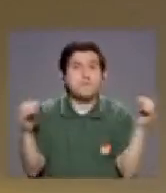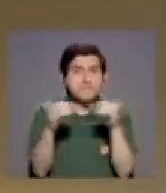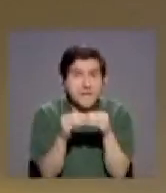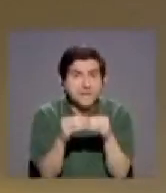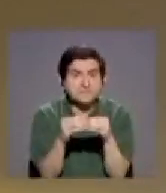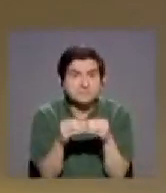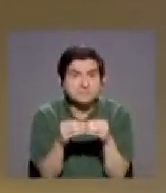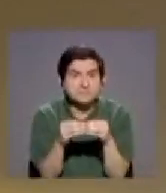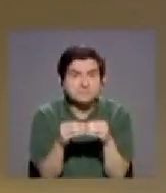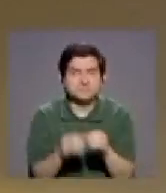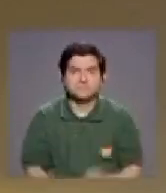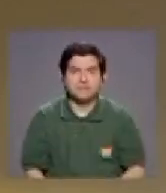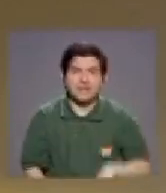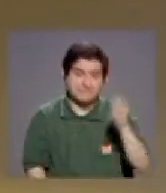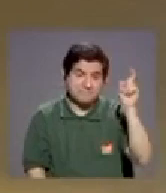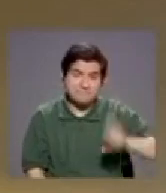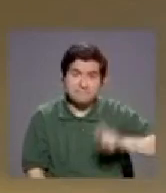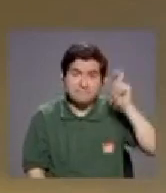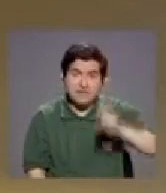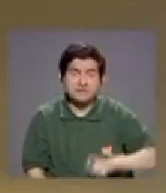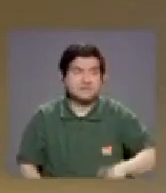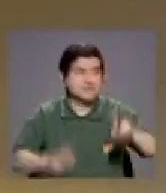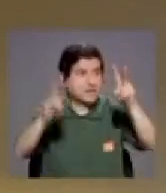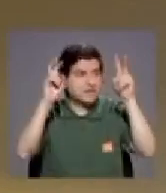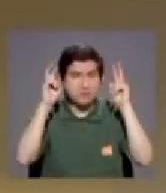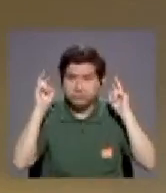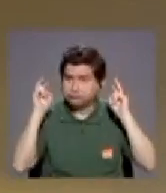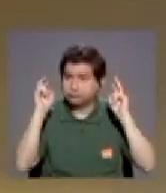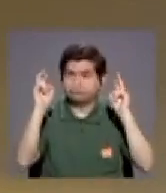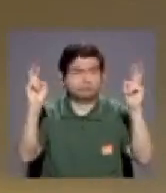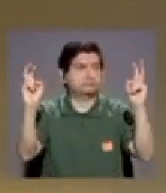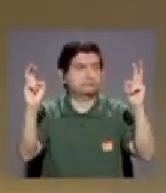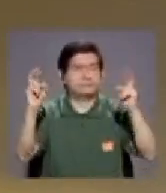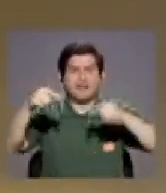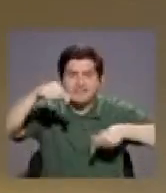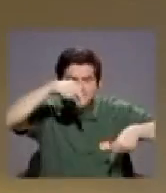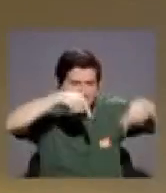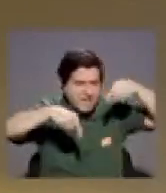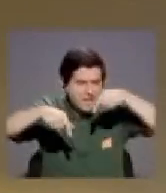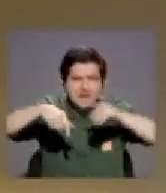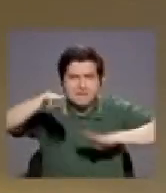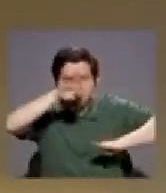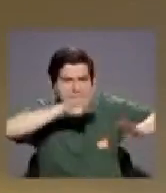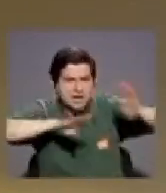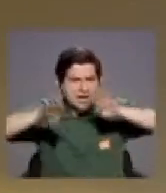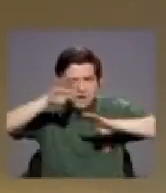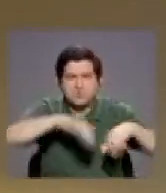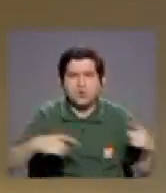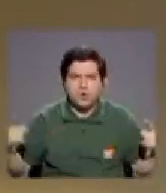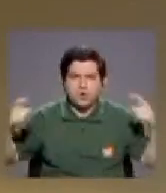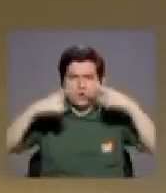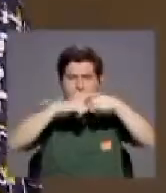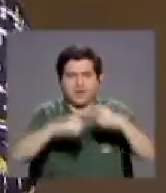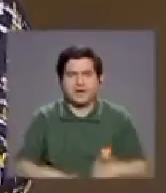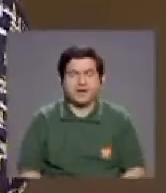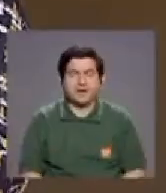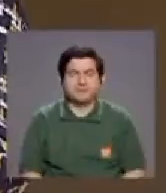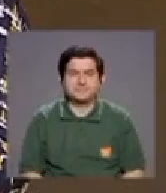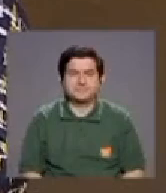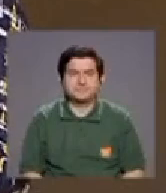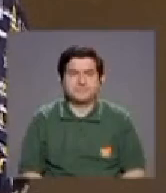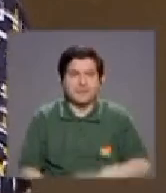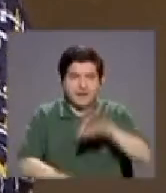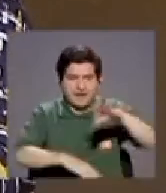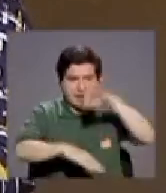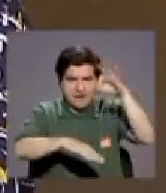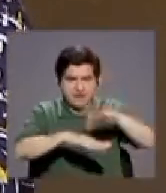hay que entrar en un tema química y biológicamente complicado. Sí, bueno, la vacuna de